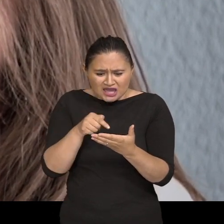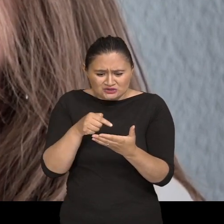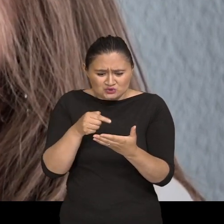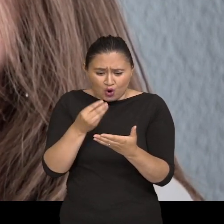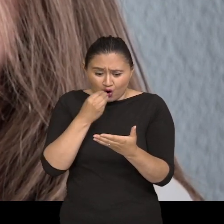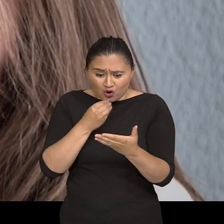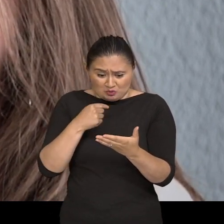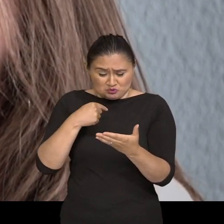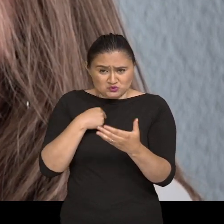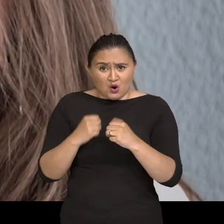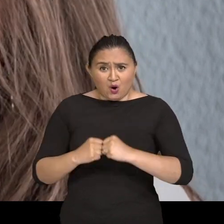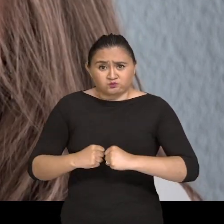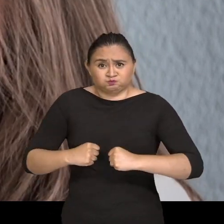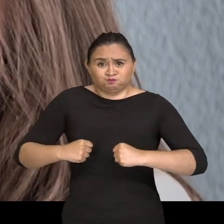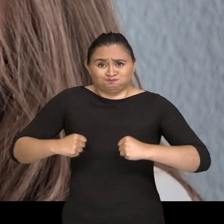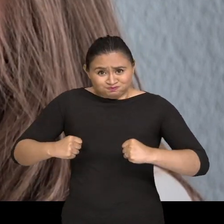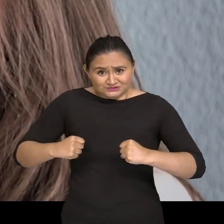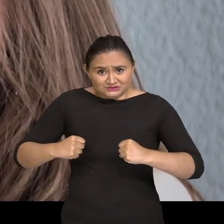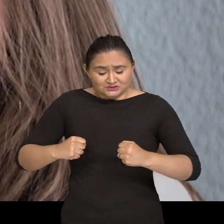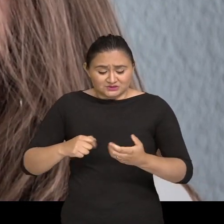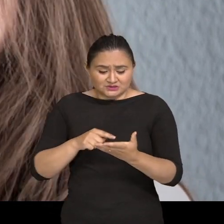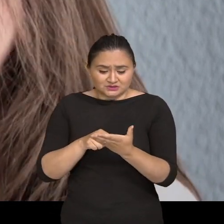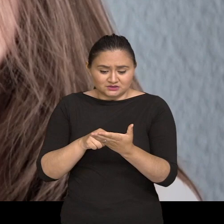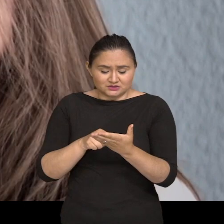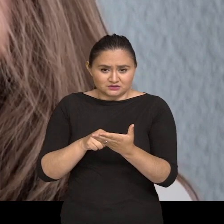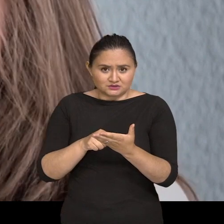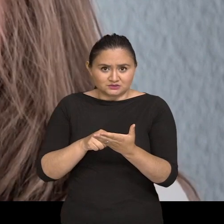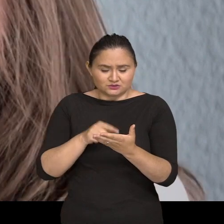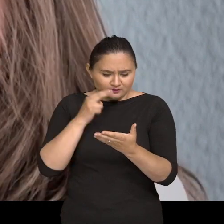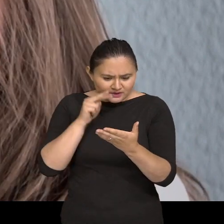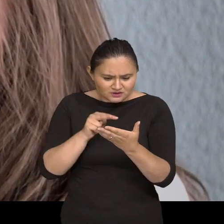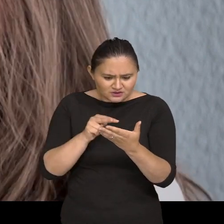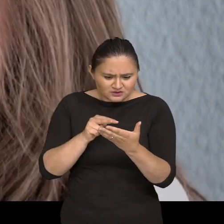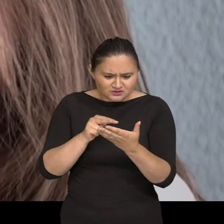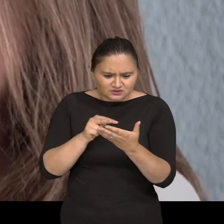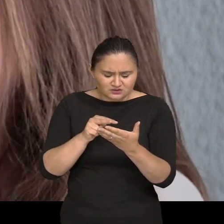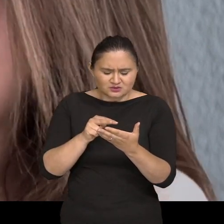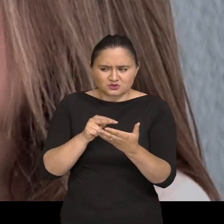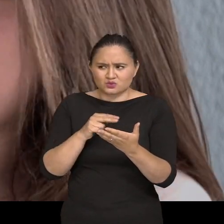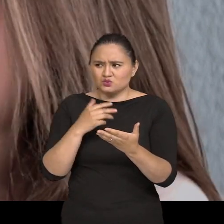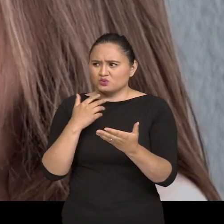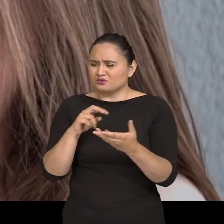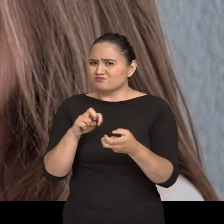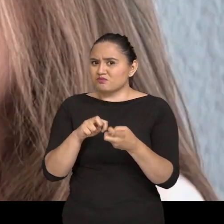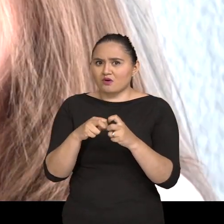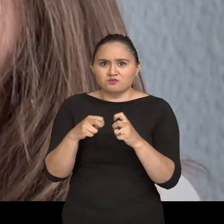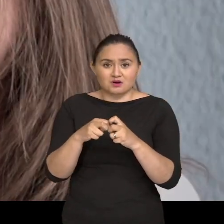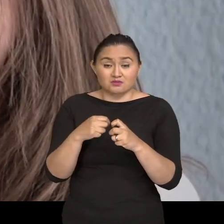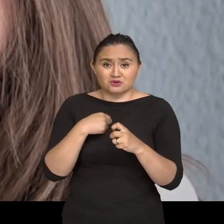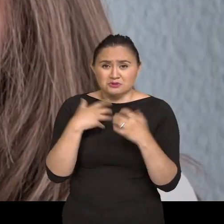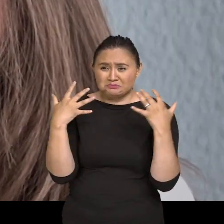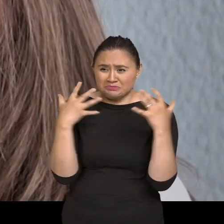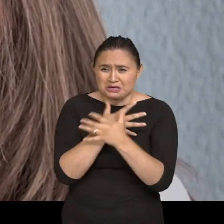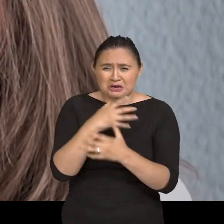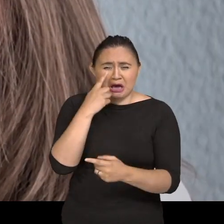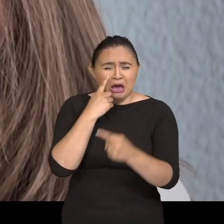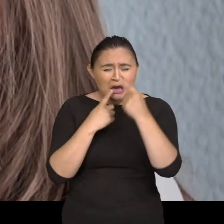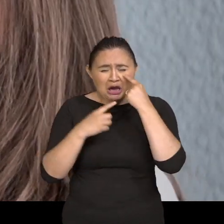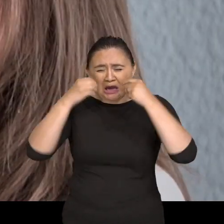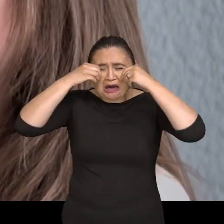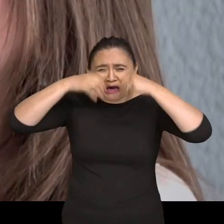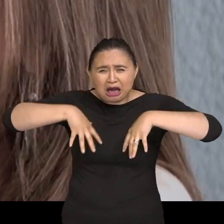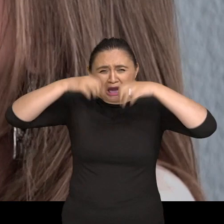10 minutos esto me va a engordar o sea que hay en cuenta que está en un problema como me dio tanto miedo